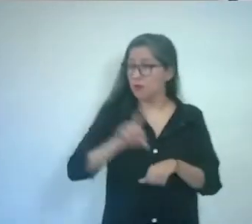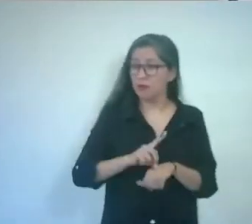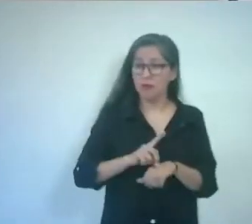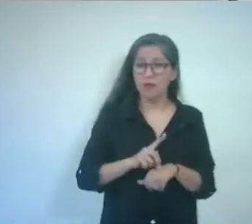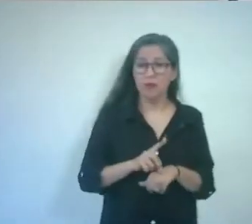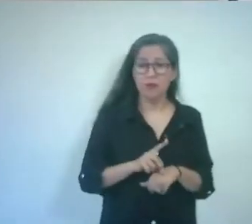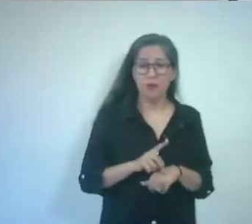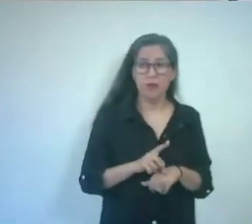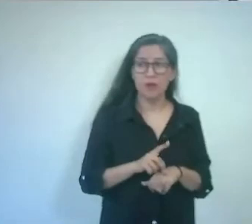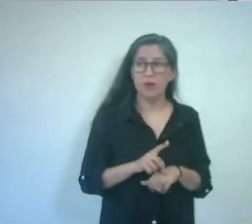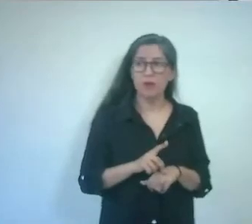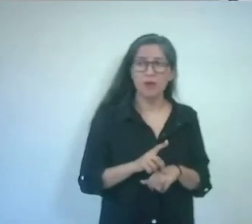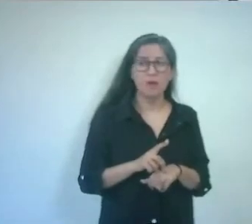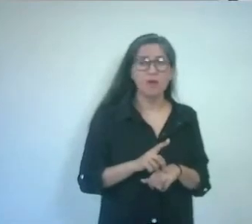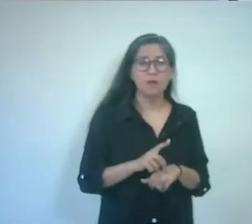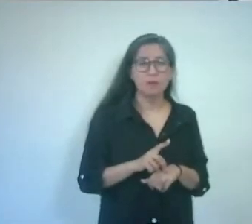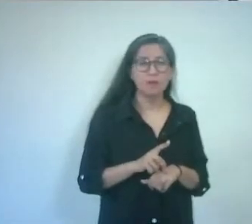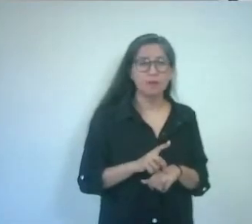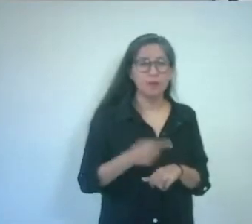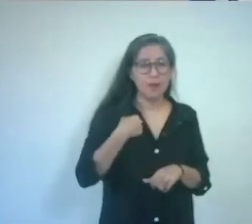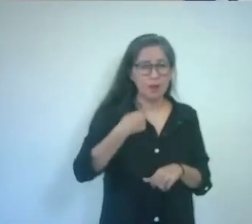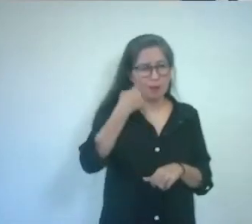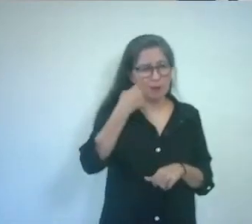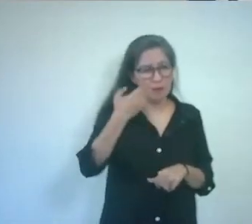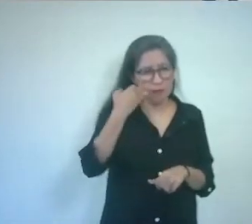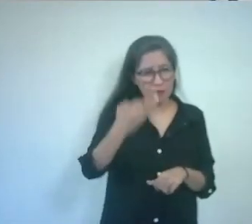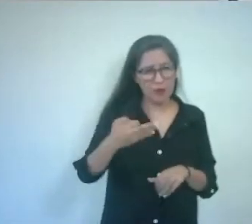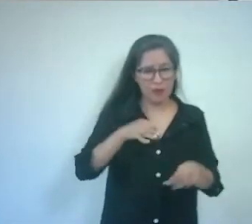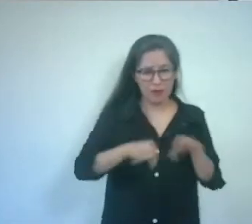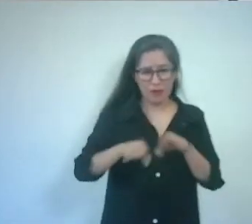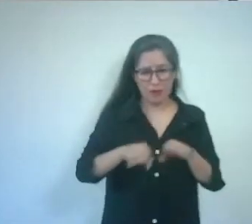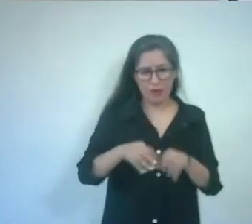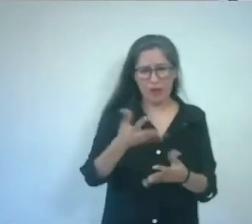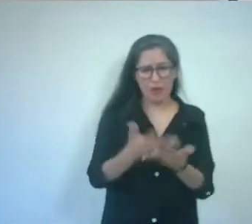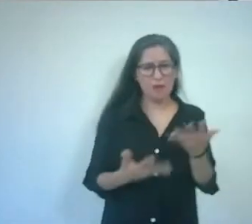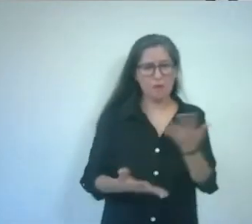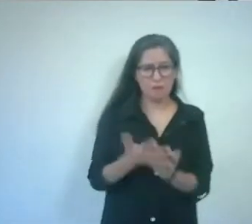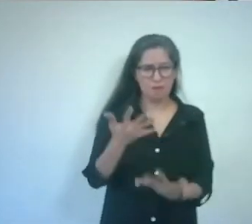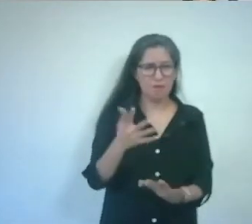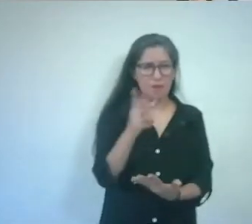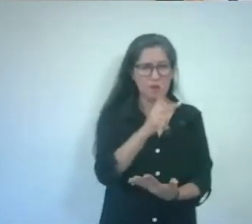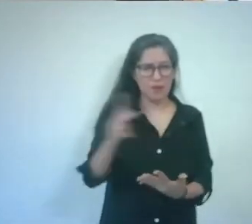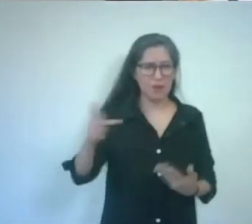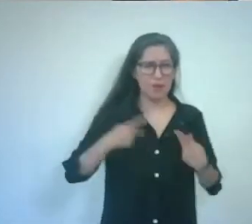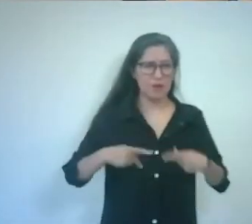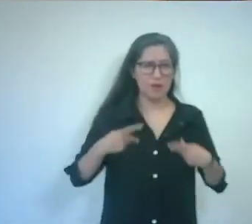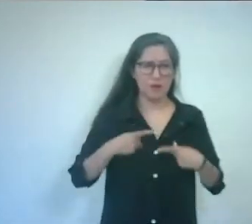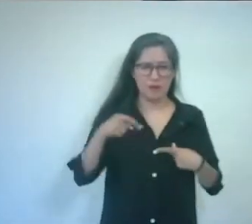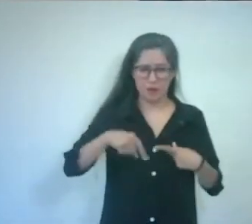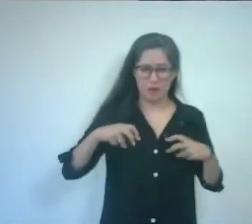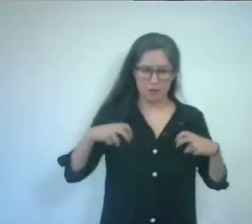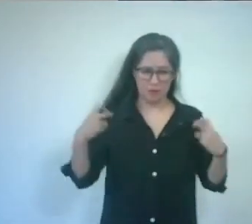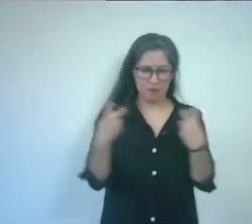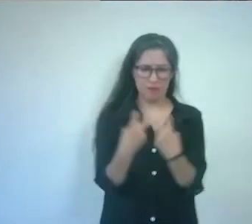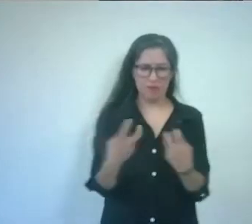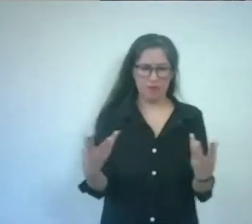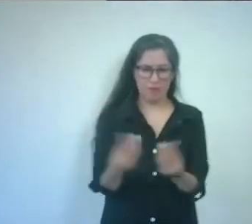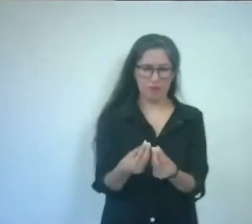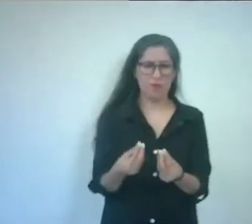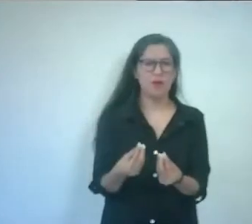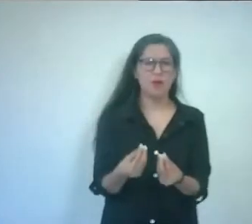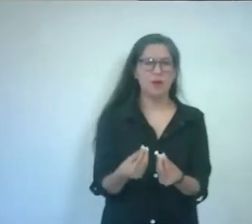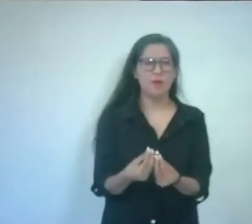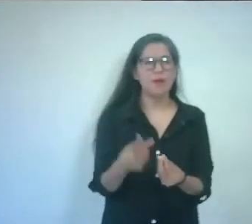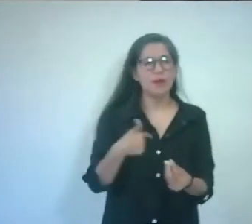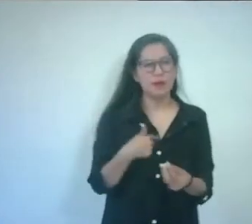los frutos del trabajo realizado por todas y cada una de las personas que integramos este organismo electoral. Y